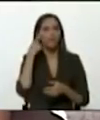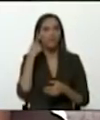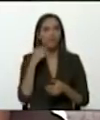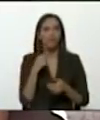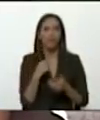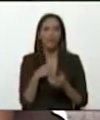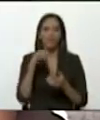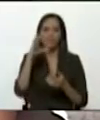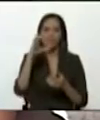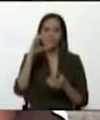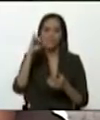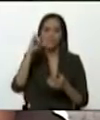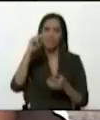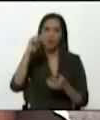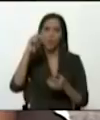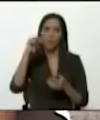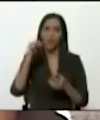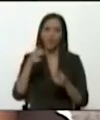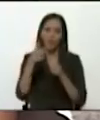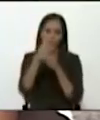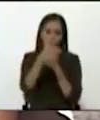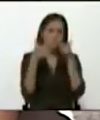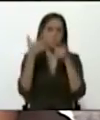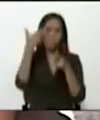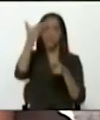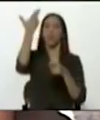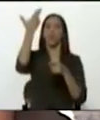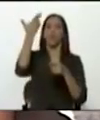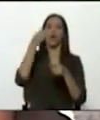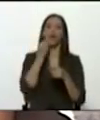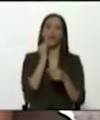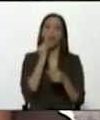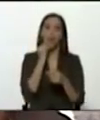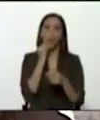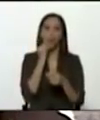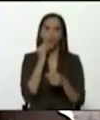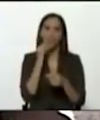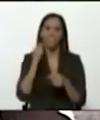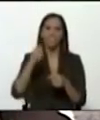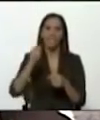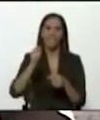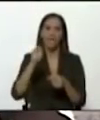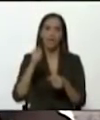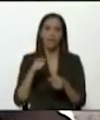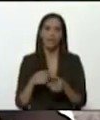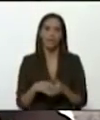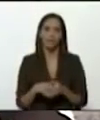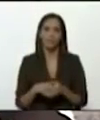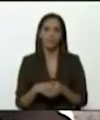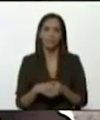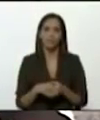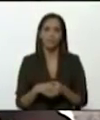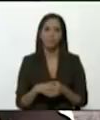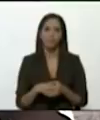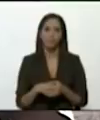estaba escuchando lo de Simonovic cuando le pegó el tiro en la cabeza al chamo allá en... Charallave.